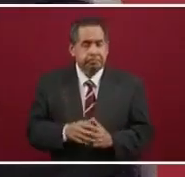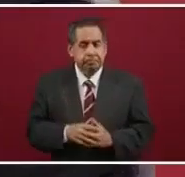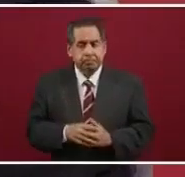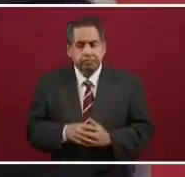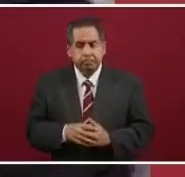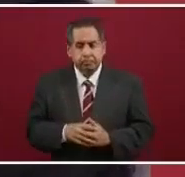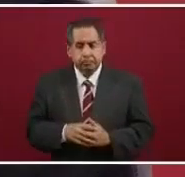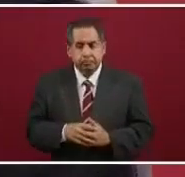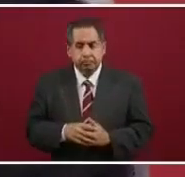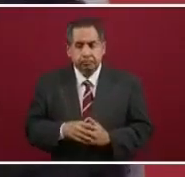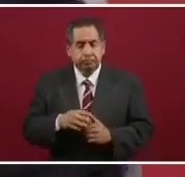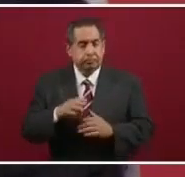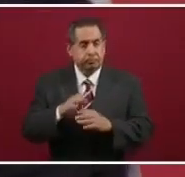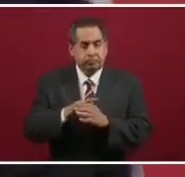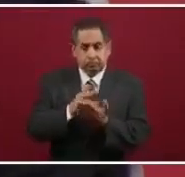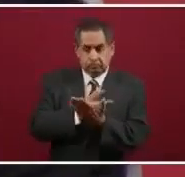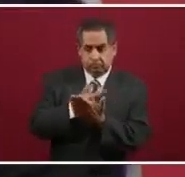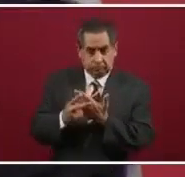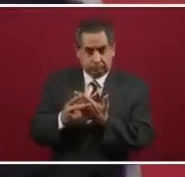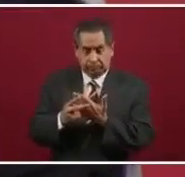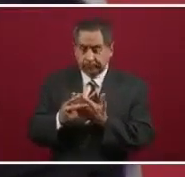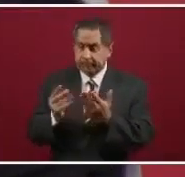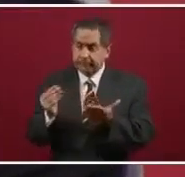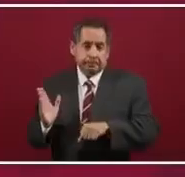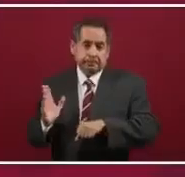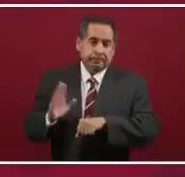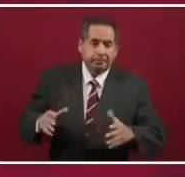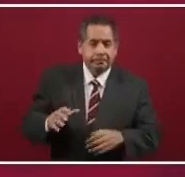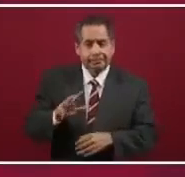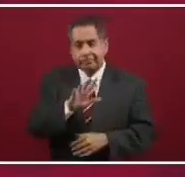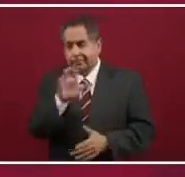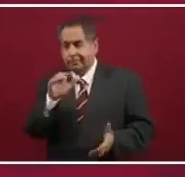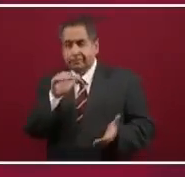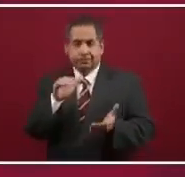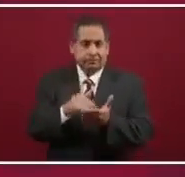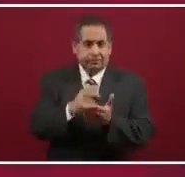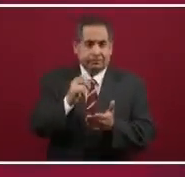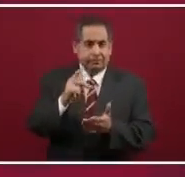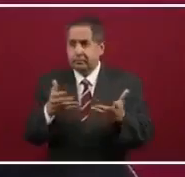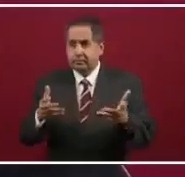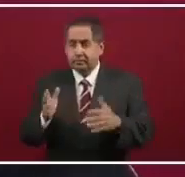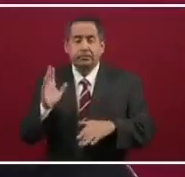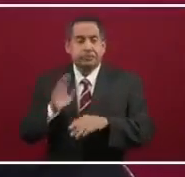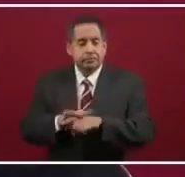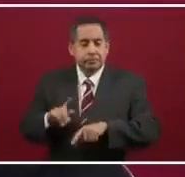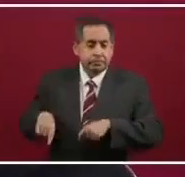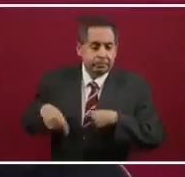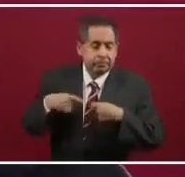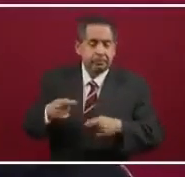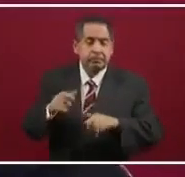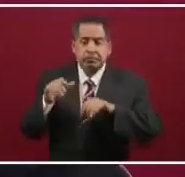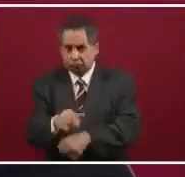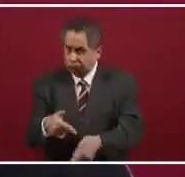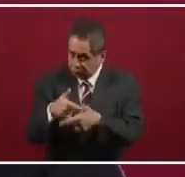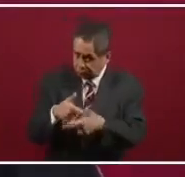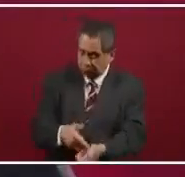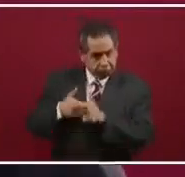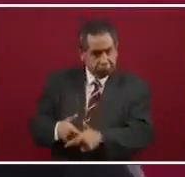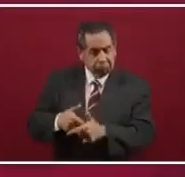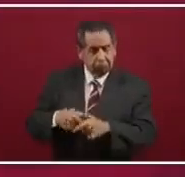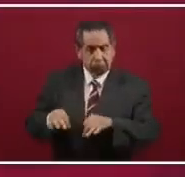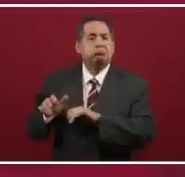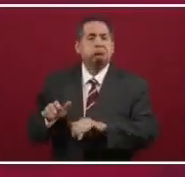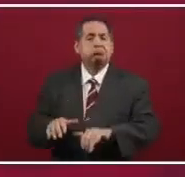la ampliación del programa con 500,000 hectáreas más para dar otros 200,000 empleos, empleos, no temporales, permanentes,